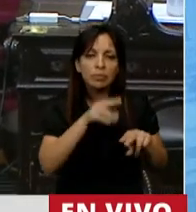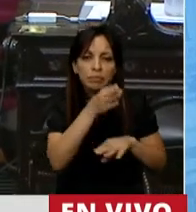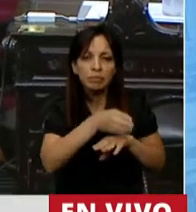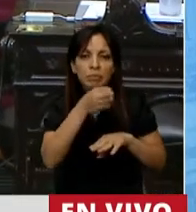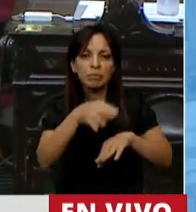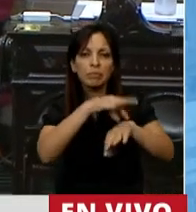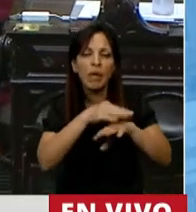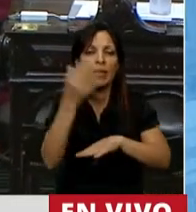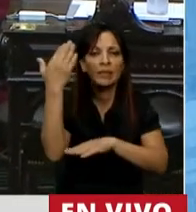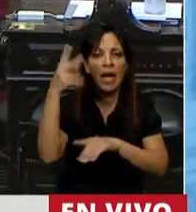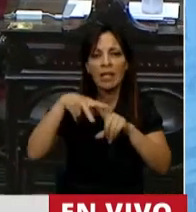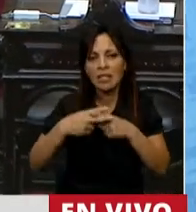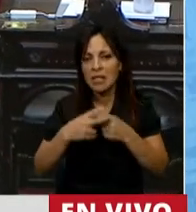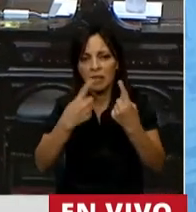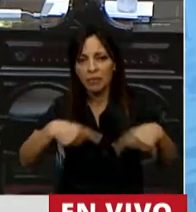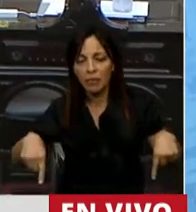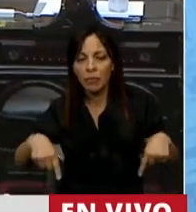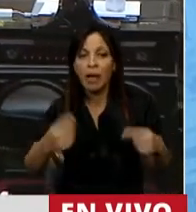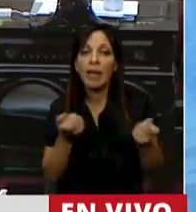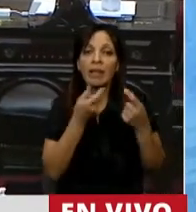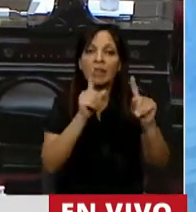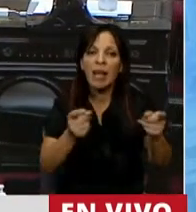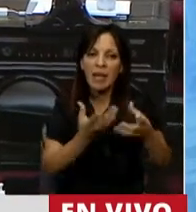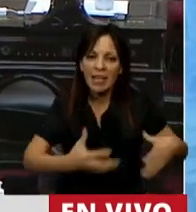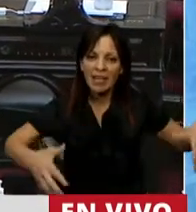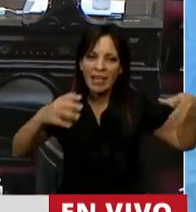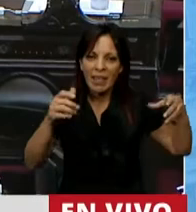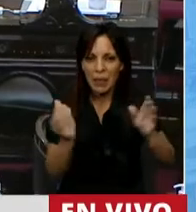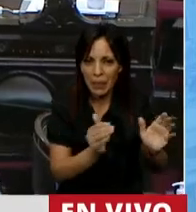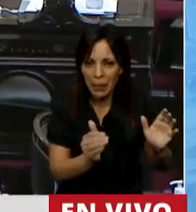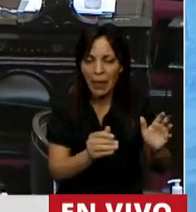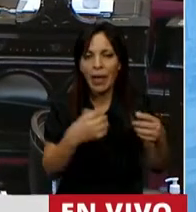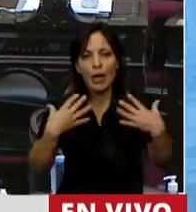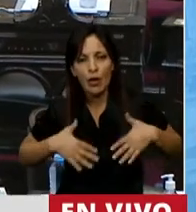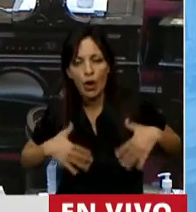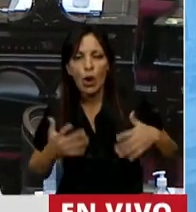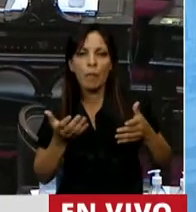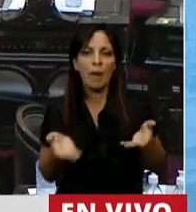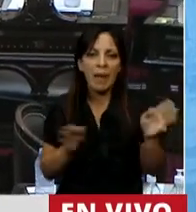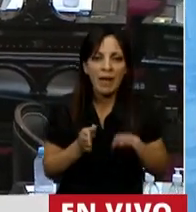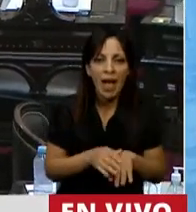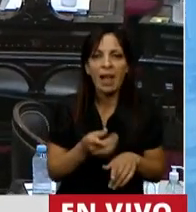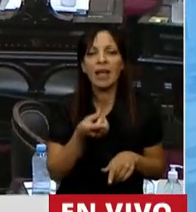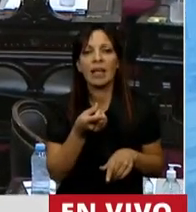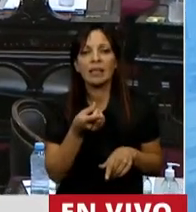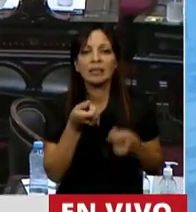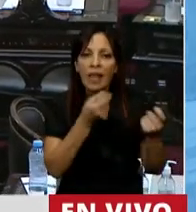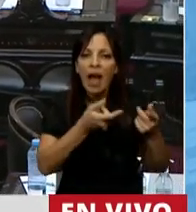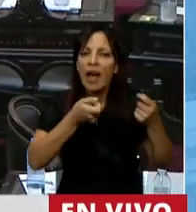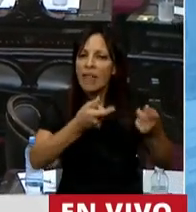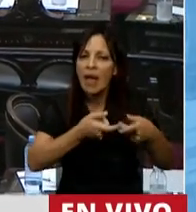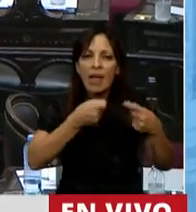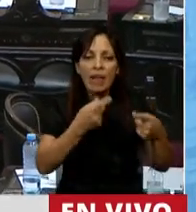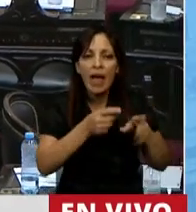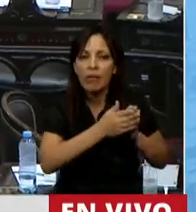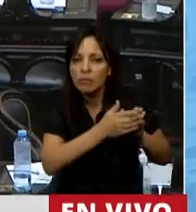con charlas, con talleres. Reciben además un catre cuna, ropa de bebé, pañales, y se la sostiene durante el